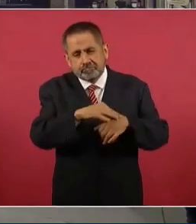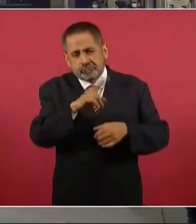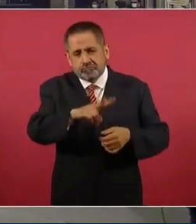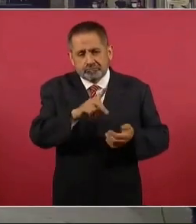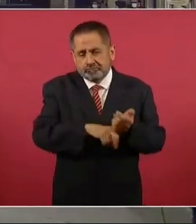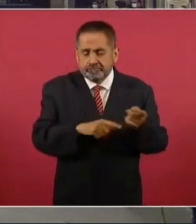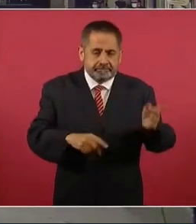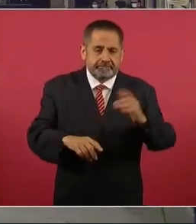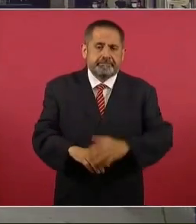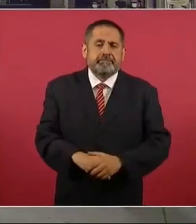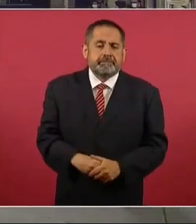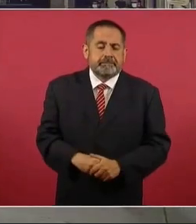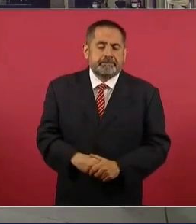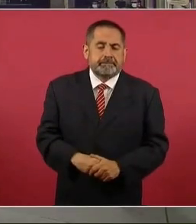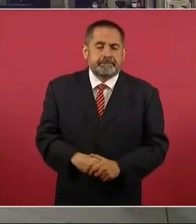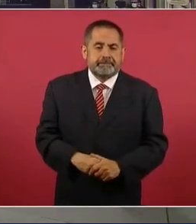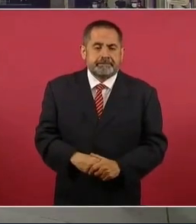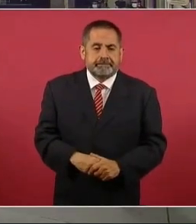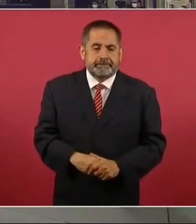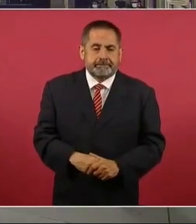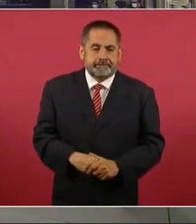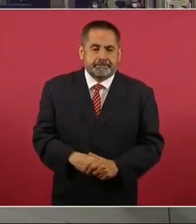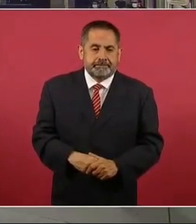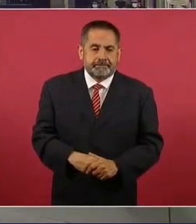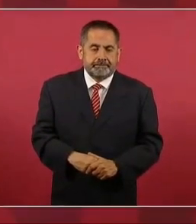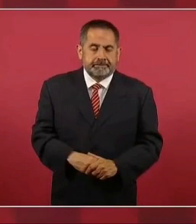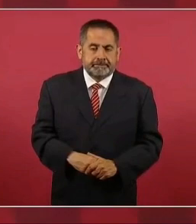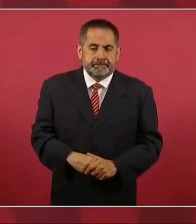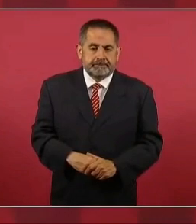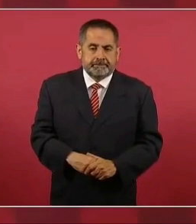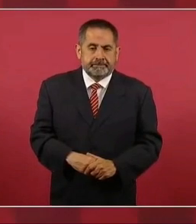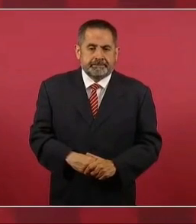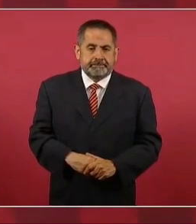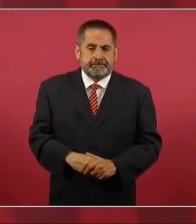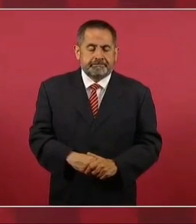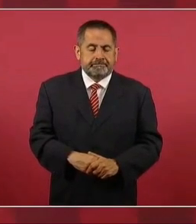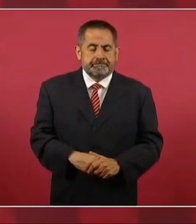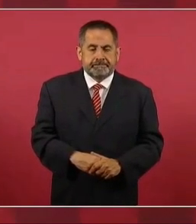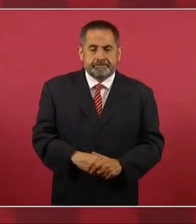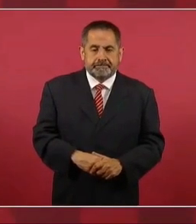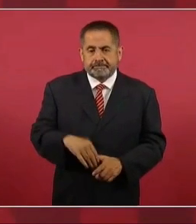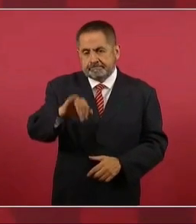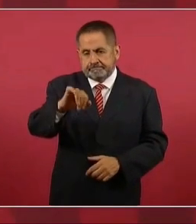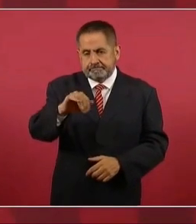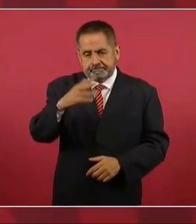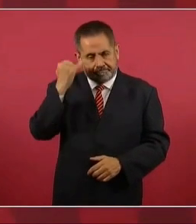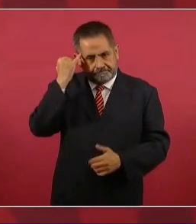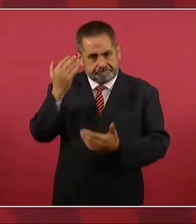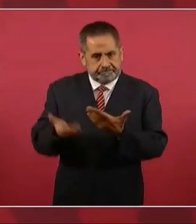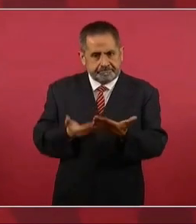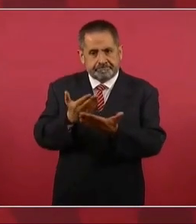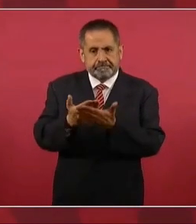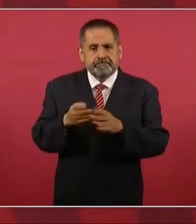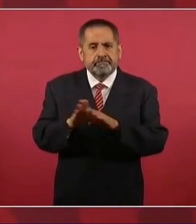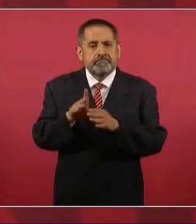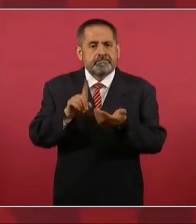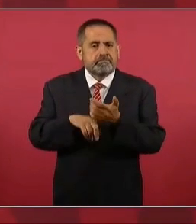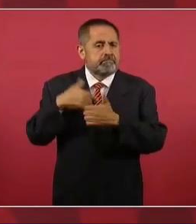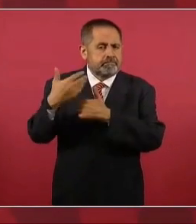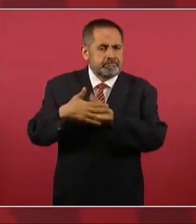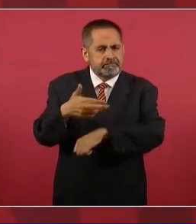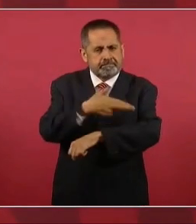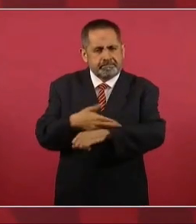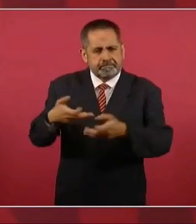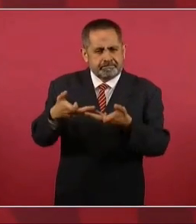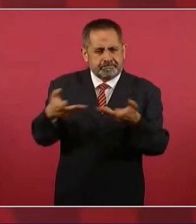presidente. Sí, bueno, en lo que planteas acerca de la regularización de